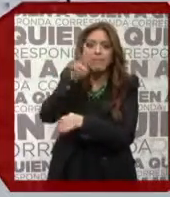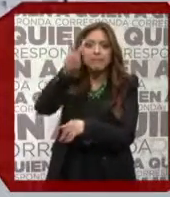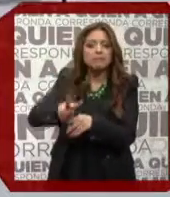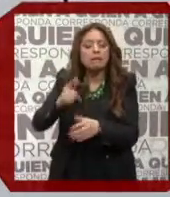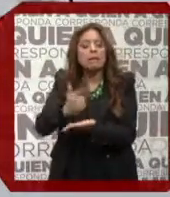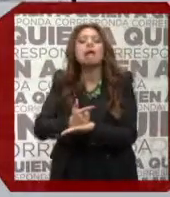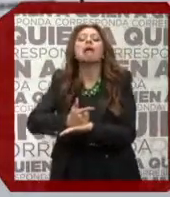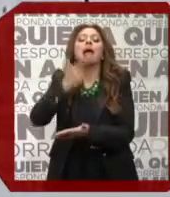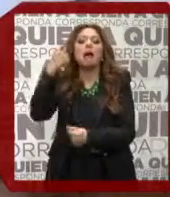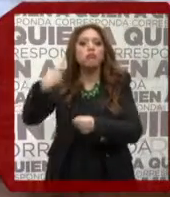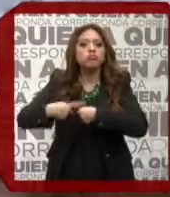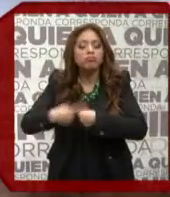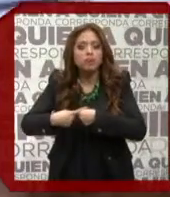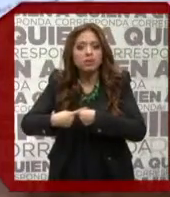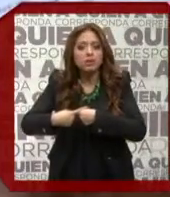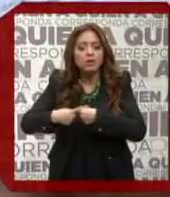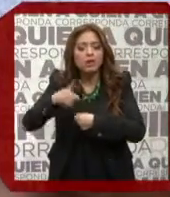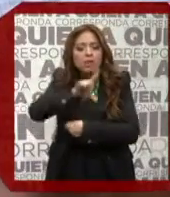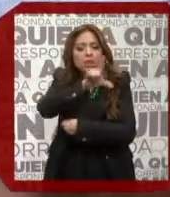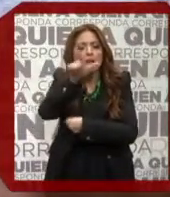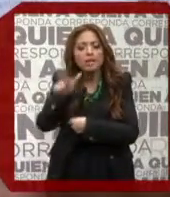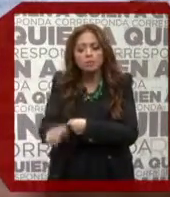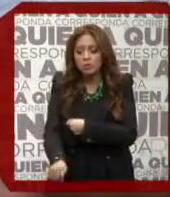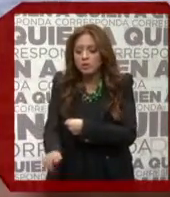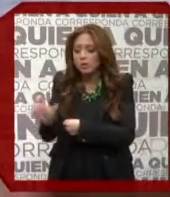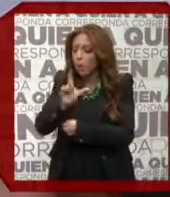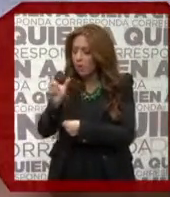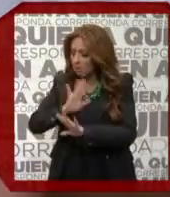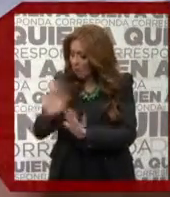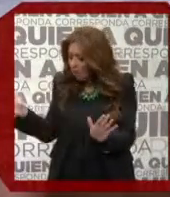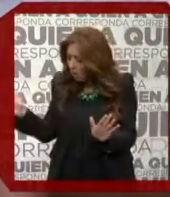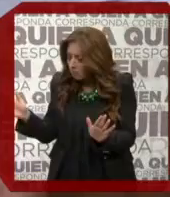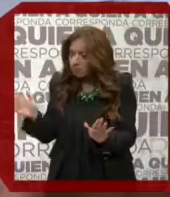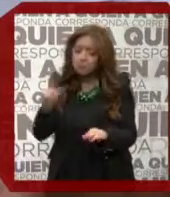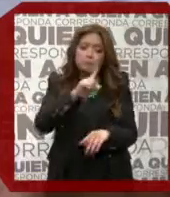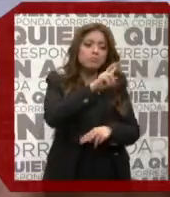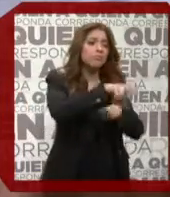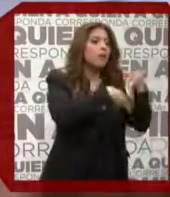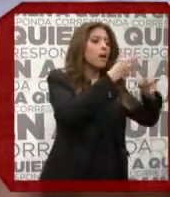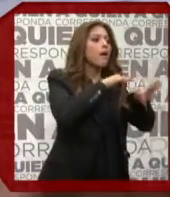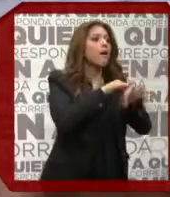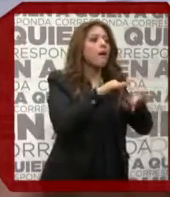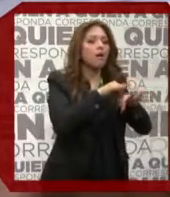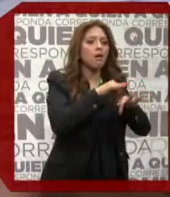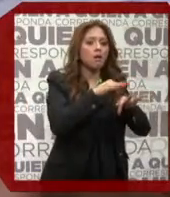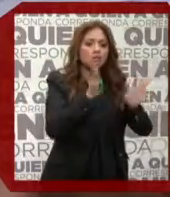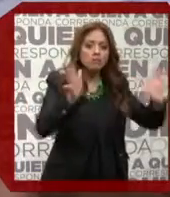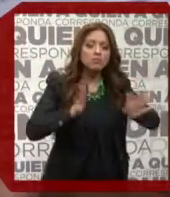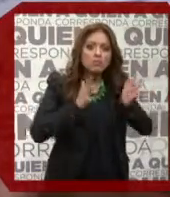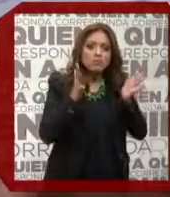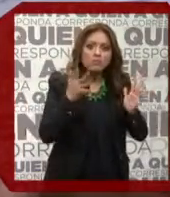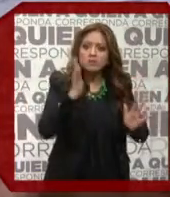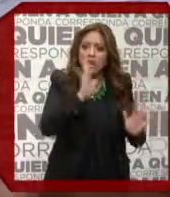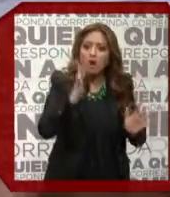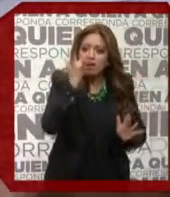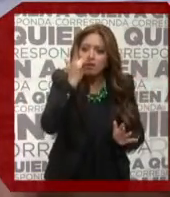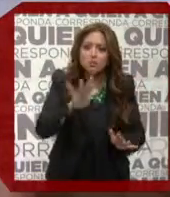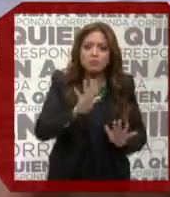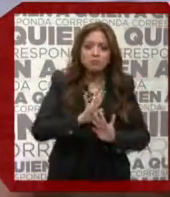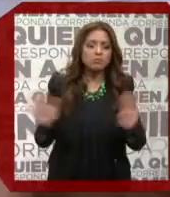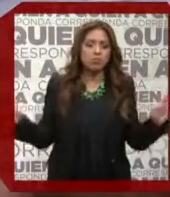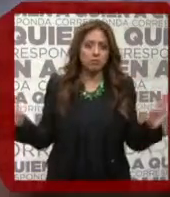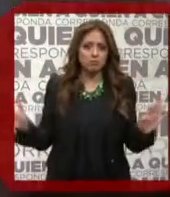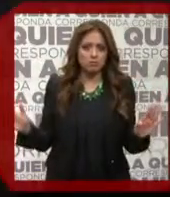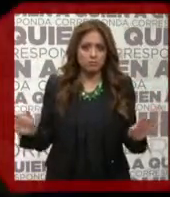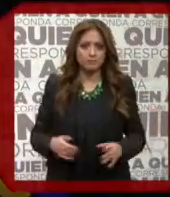enfermo. Sin embargo, nunca se esperó que al regresar a sus labores ya la habían dado de baja. Me presento yo a trabajar, me dice